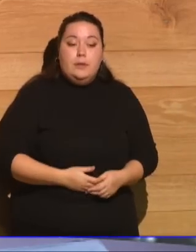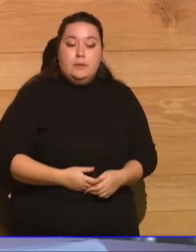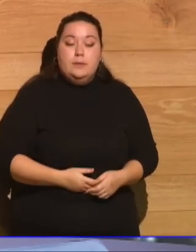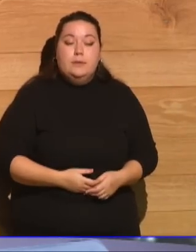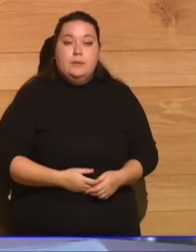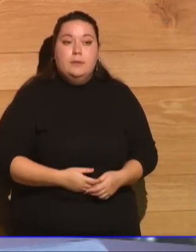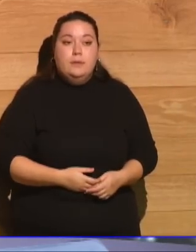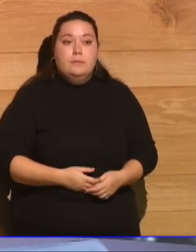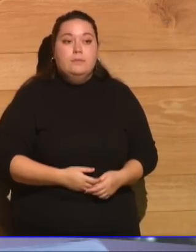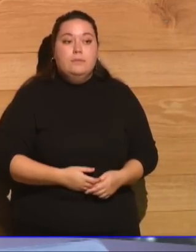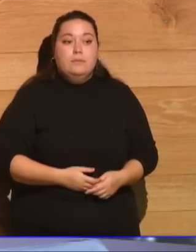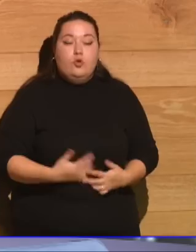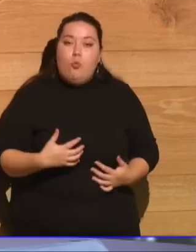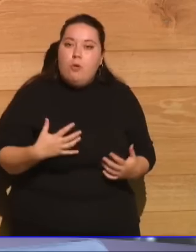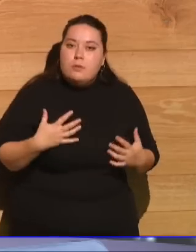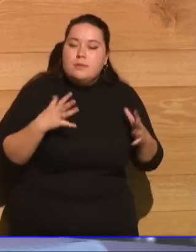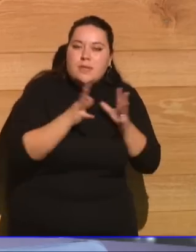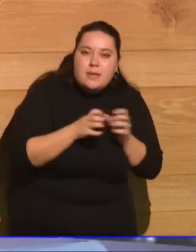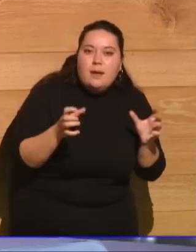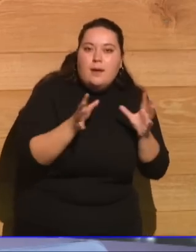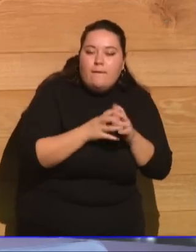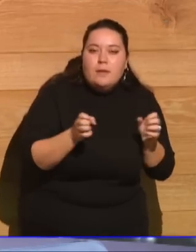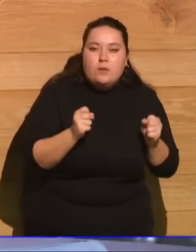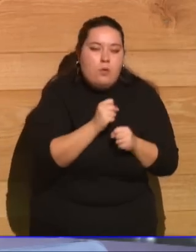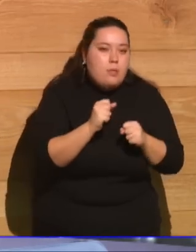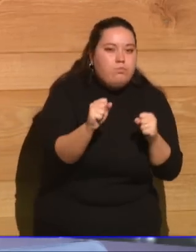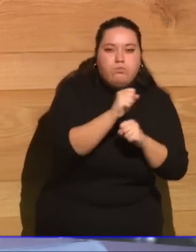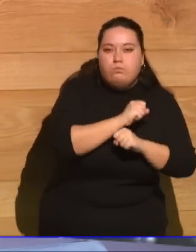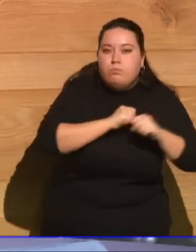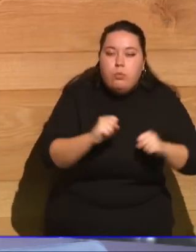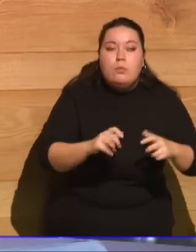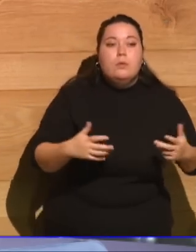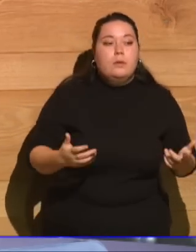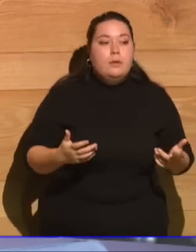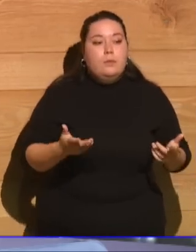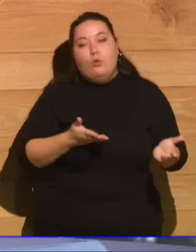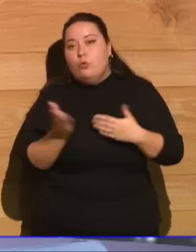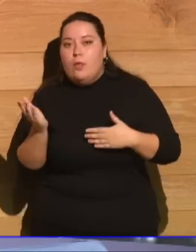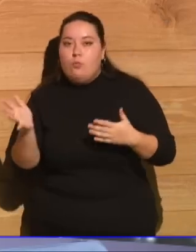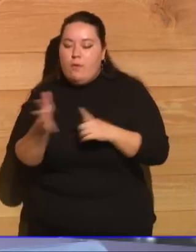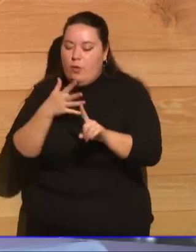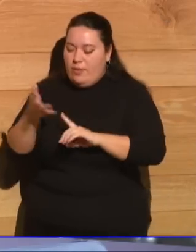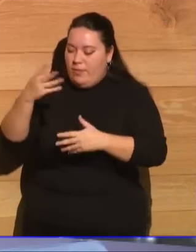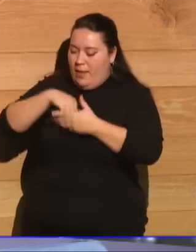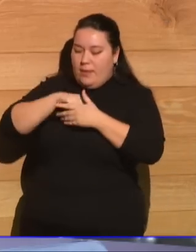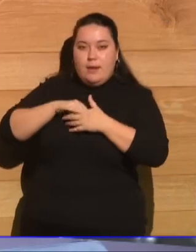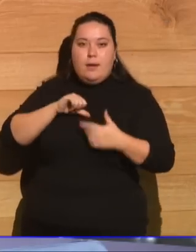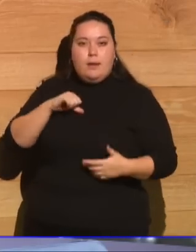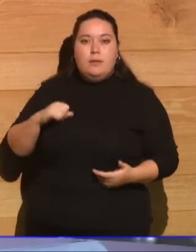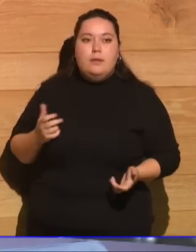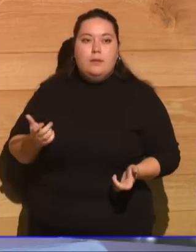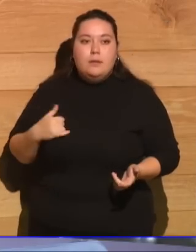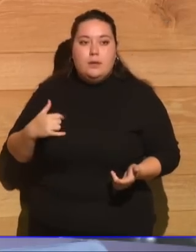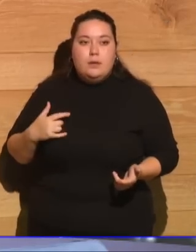todo eso, es de esa ansia disruptiva, por un lado, y por otro lado, esa violencia interna que ha tenido en toda